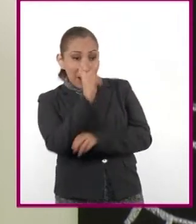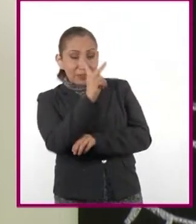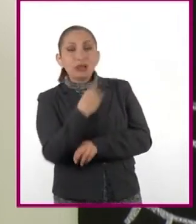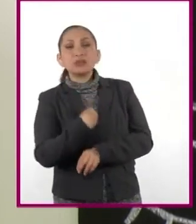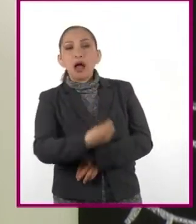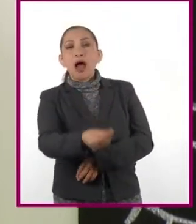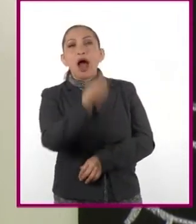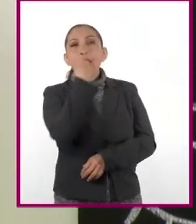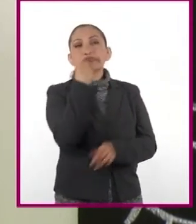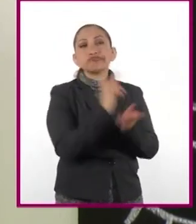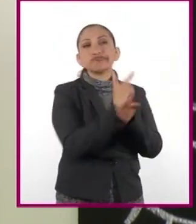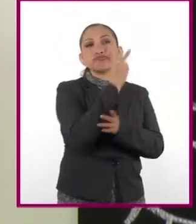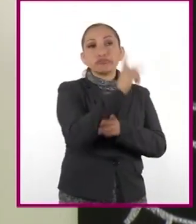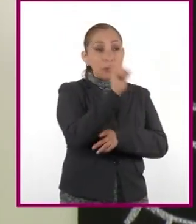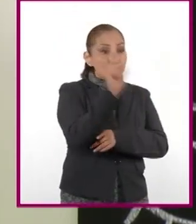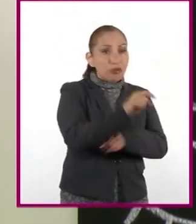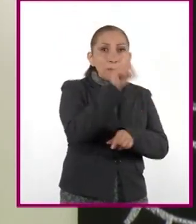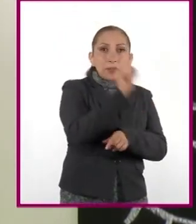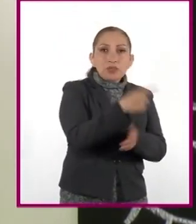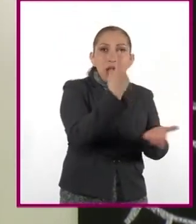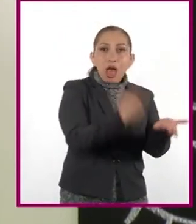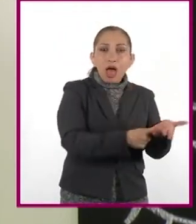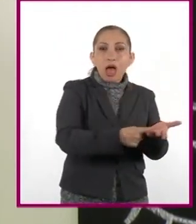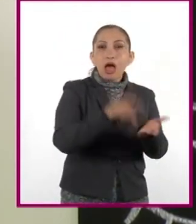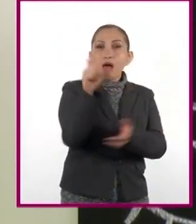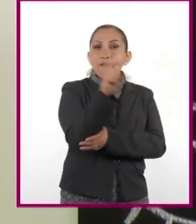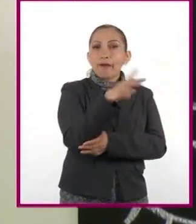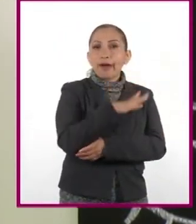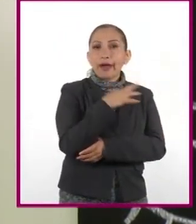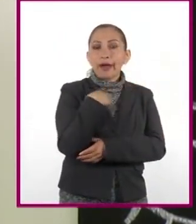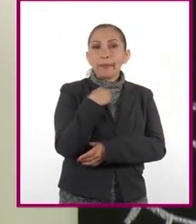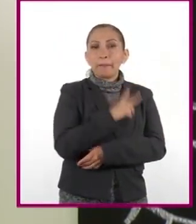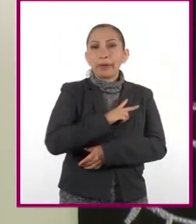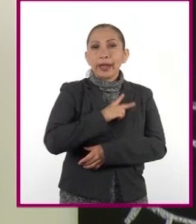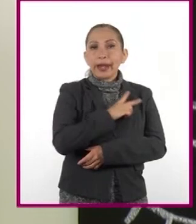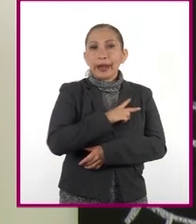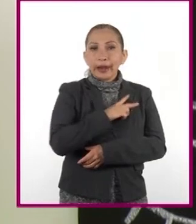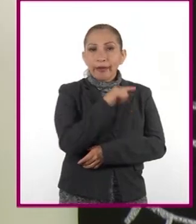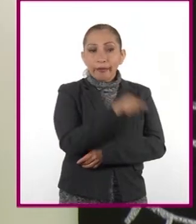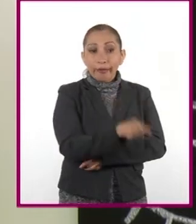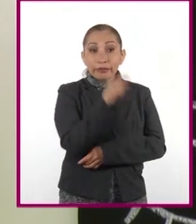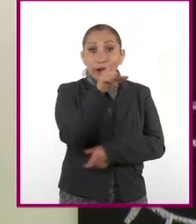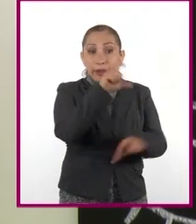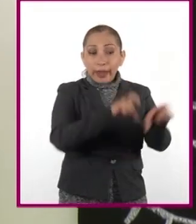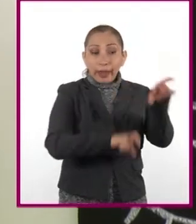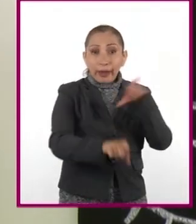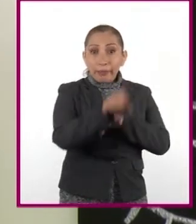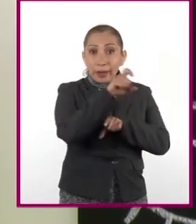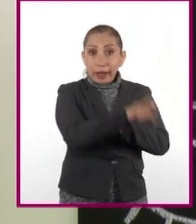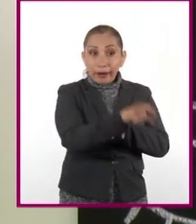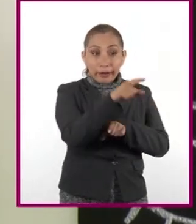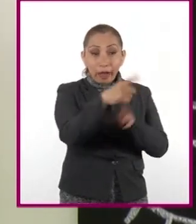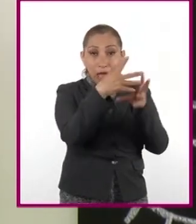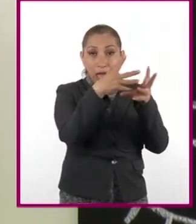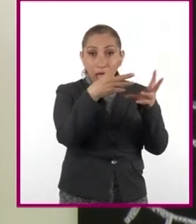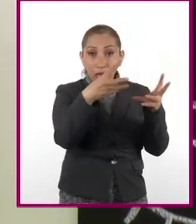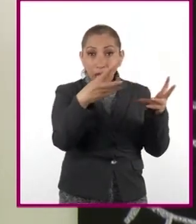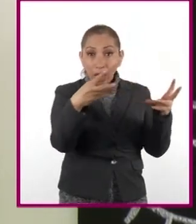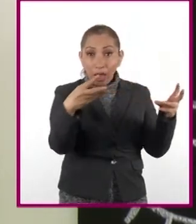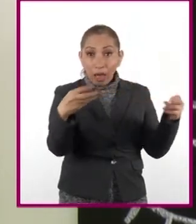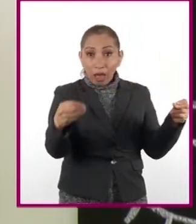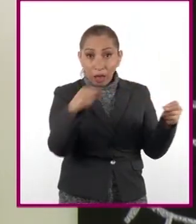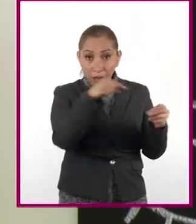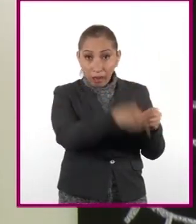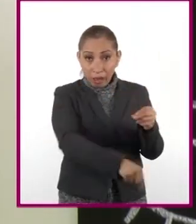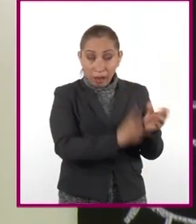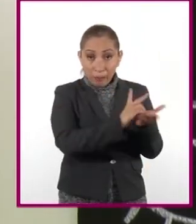las plantas fumigadas con insecticida. Si estos productos químicos no son capaces de ser excretados por